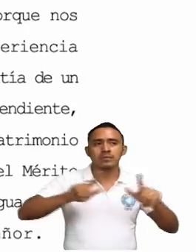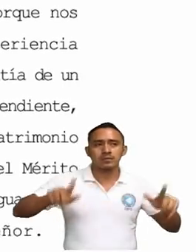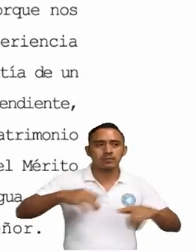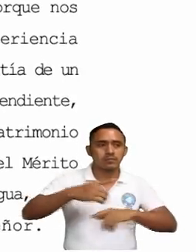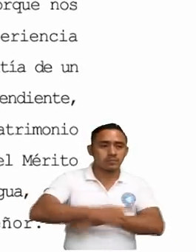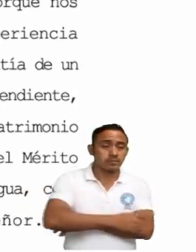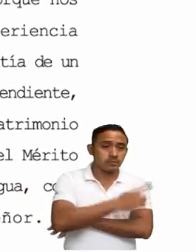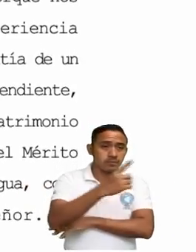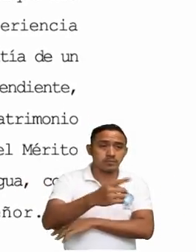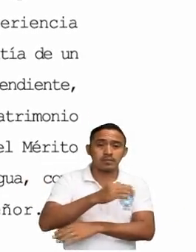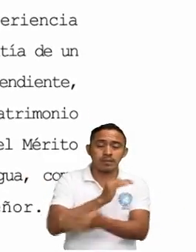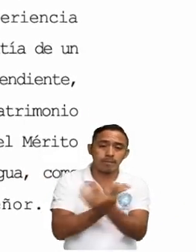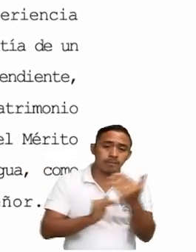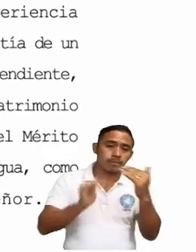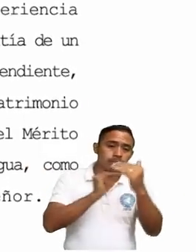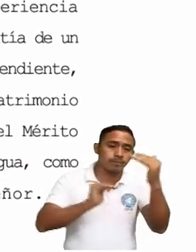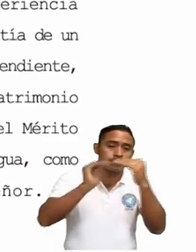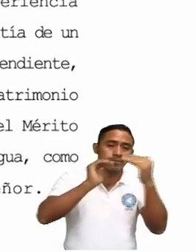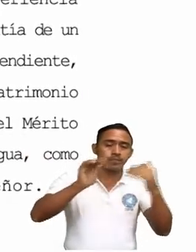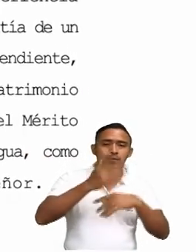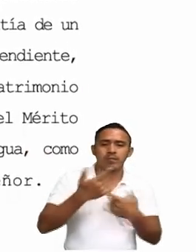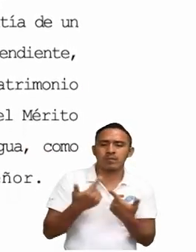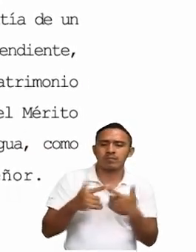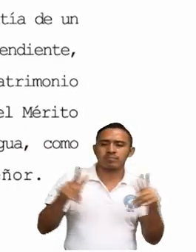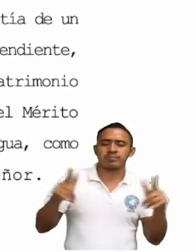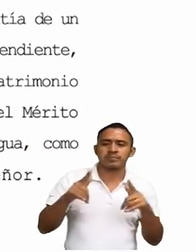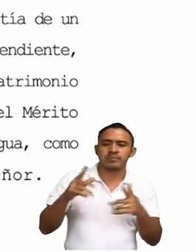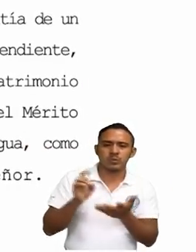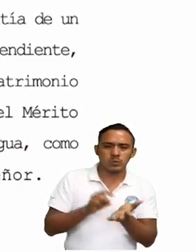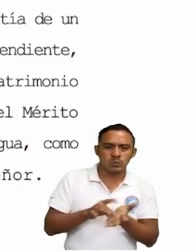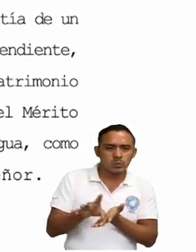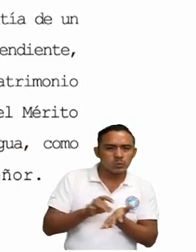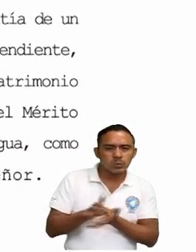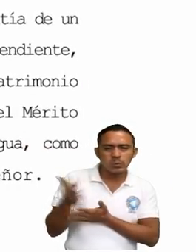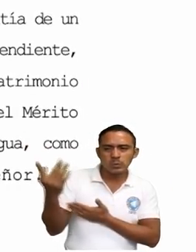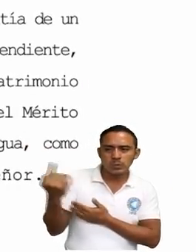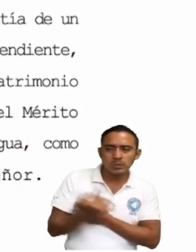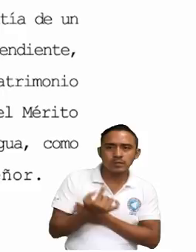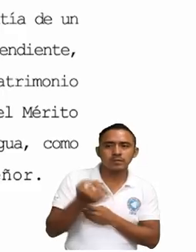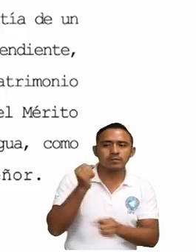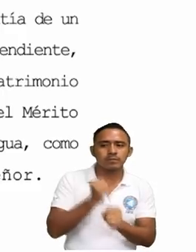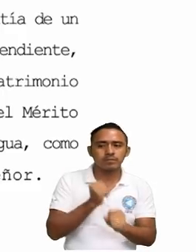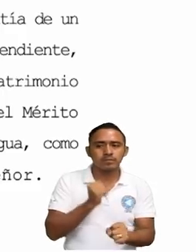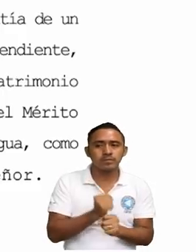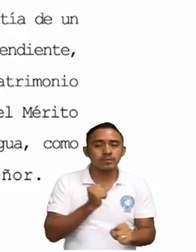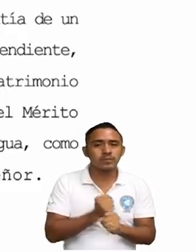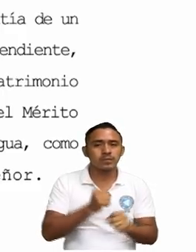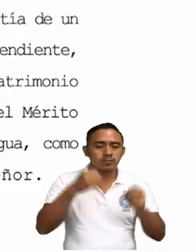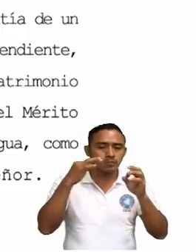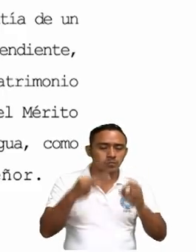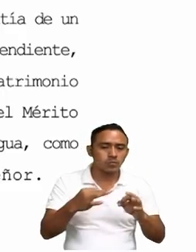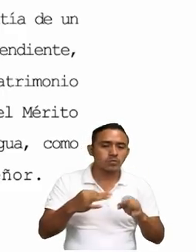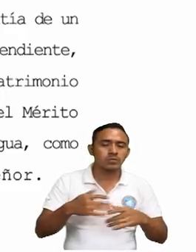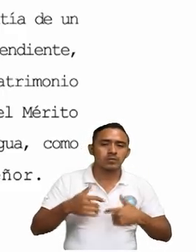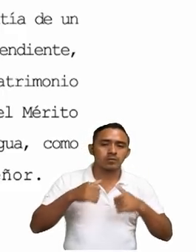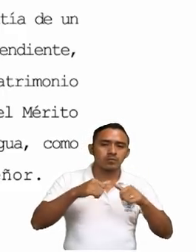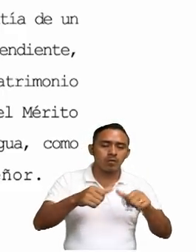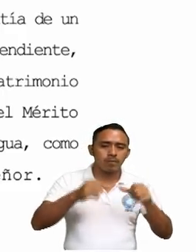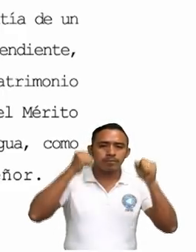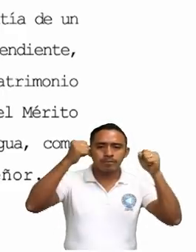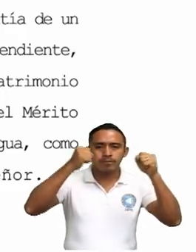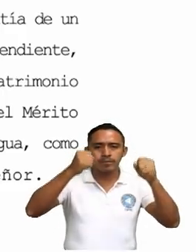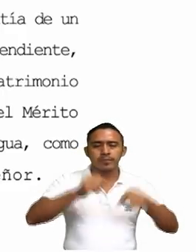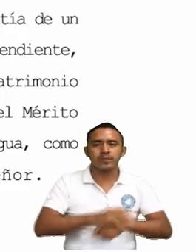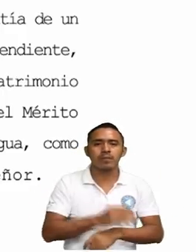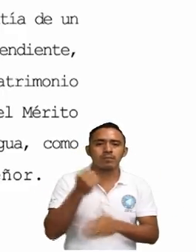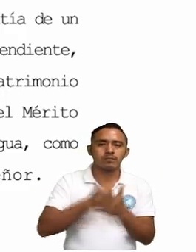día más de los sentimientos de odio que nos quisieron imponer y trabajemos duro para seguir venciendo, para seguir luchando